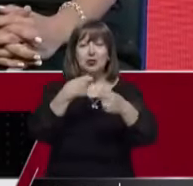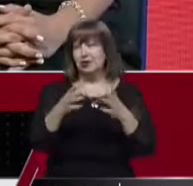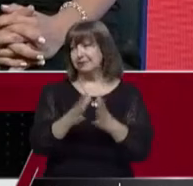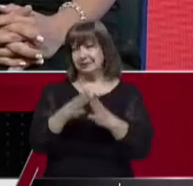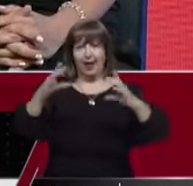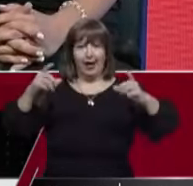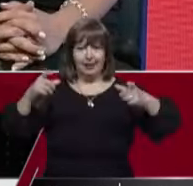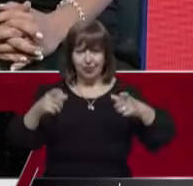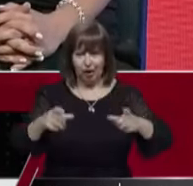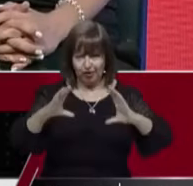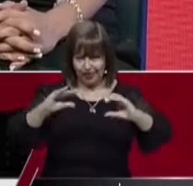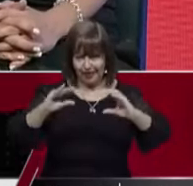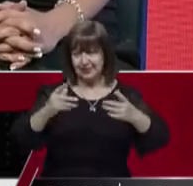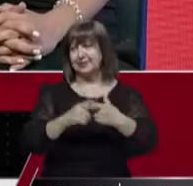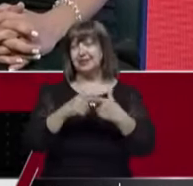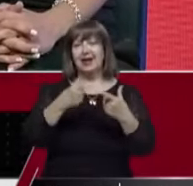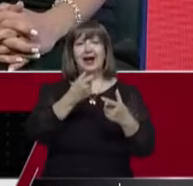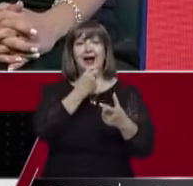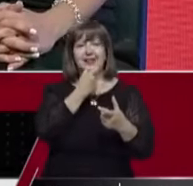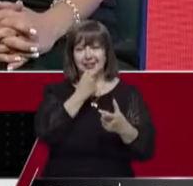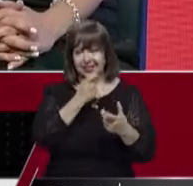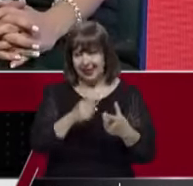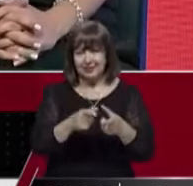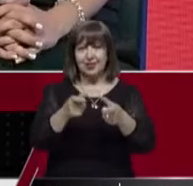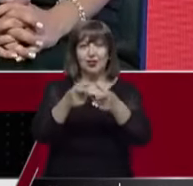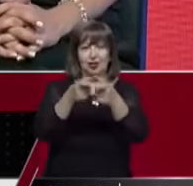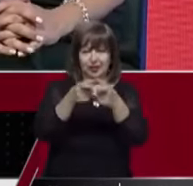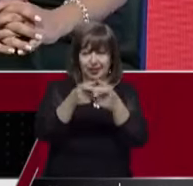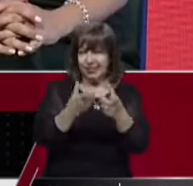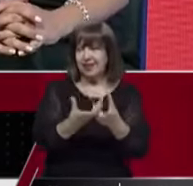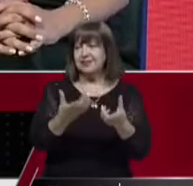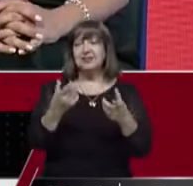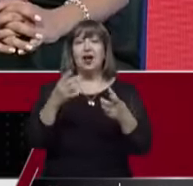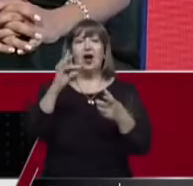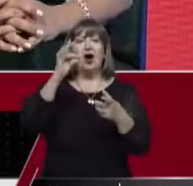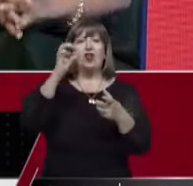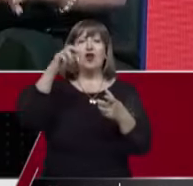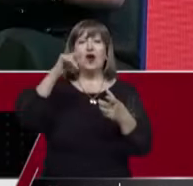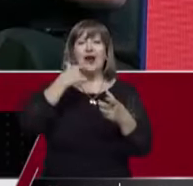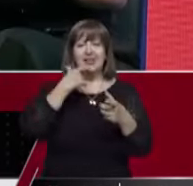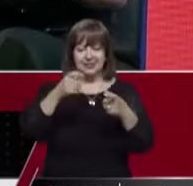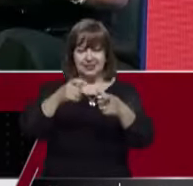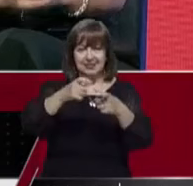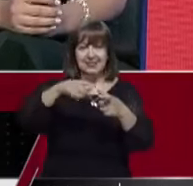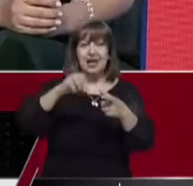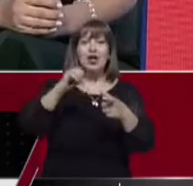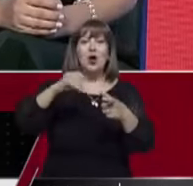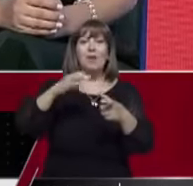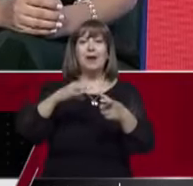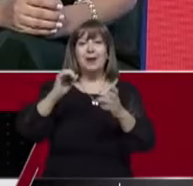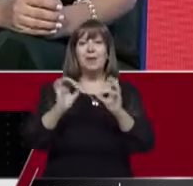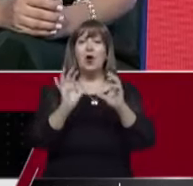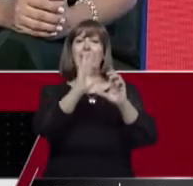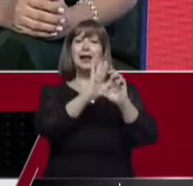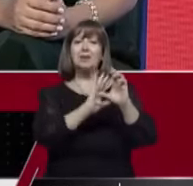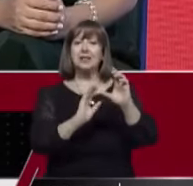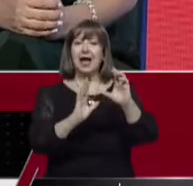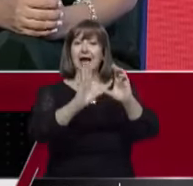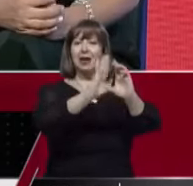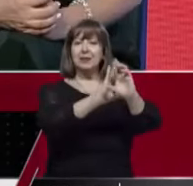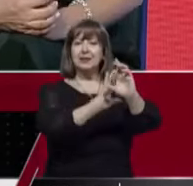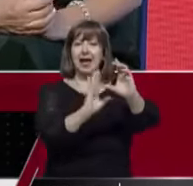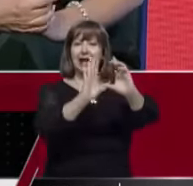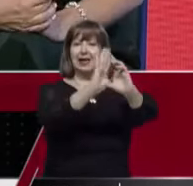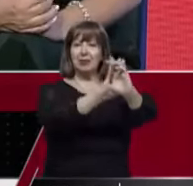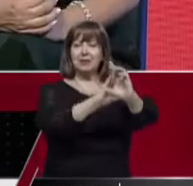tortas, galletitas. Bueno, además de los consabidos anteojos, ¿no? Va a haber, por ejemplo, una línea